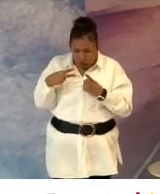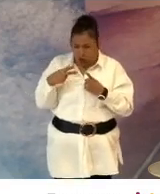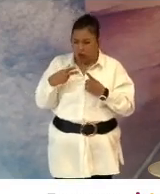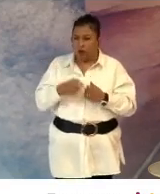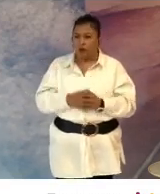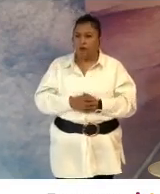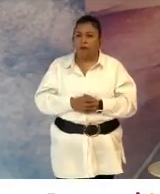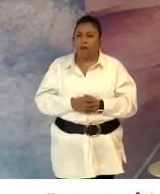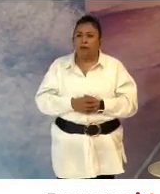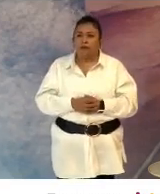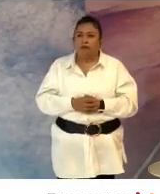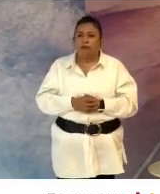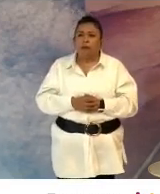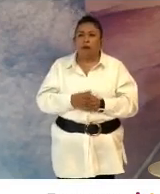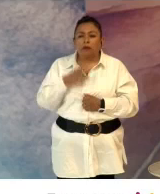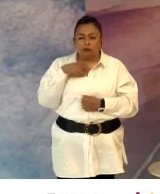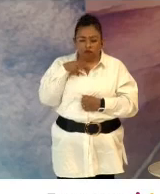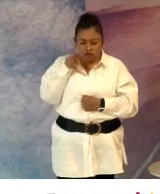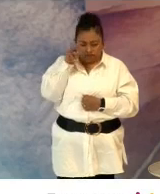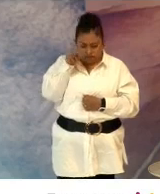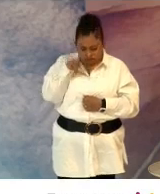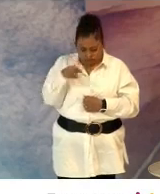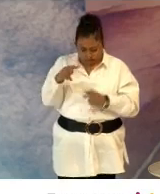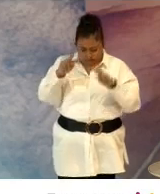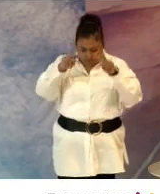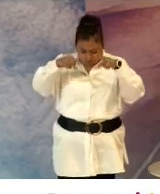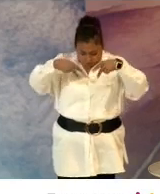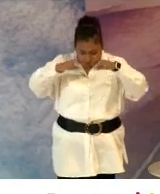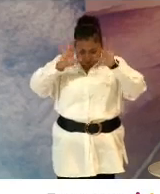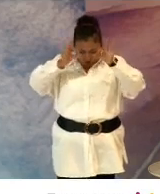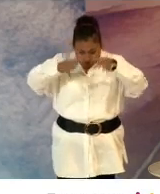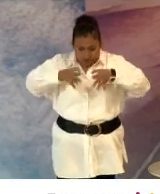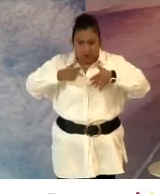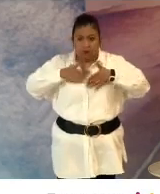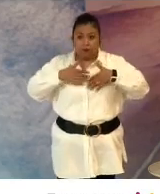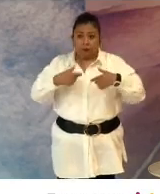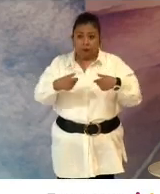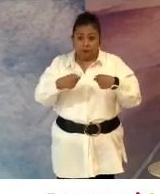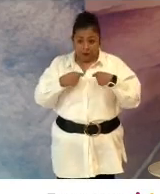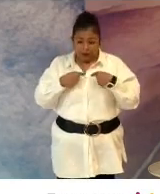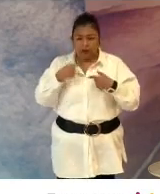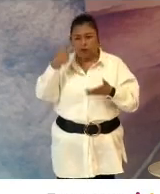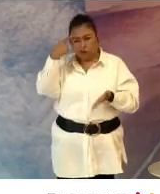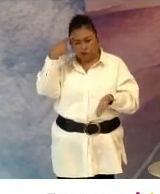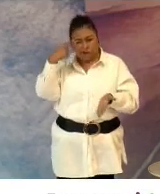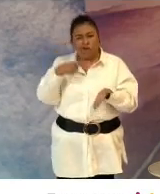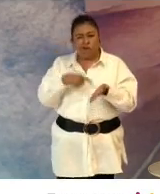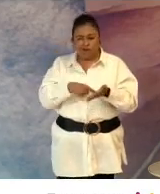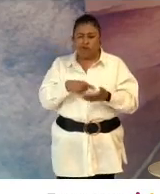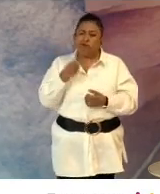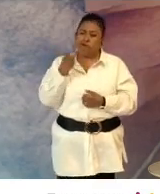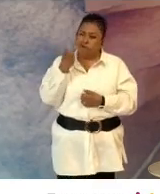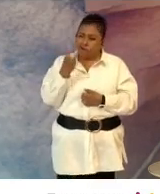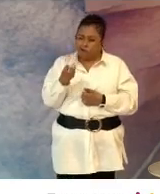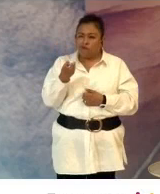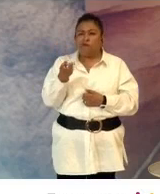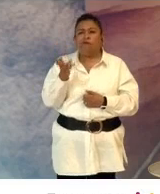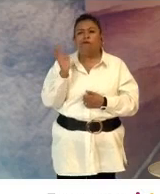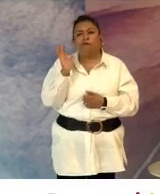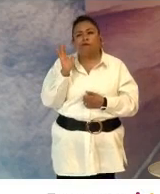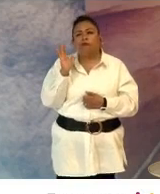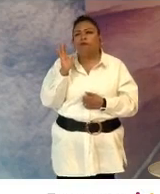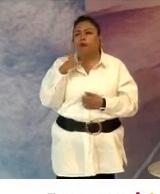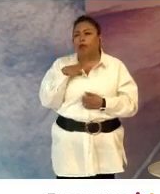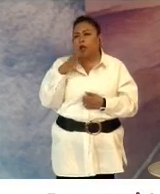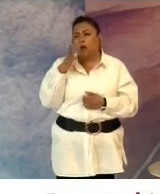inclinar el rayo de observación hacia nosotros. Y creo que en una